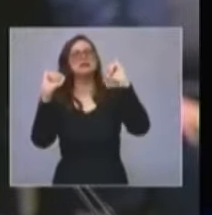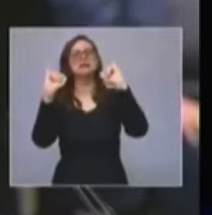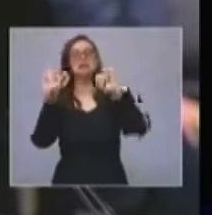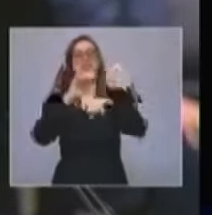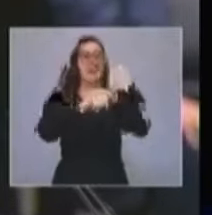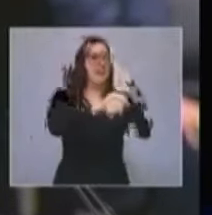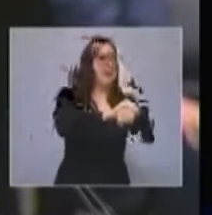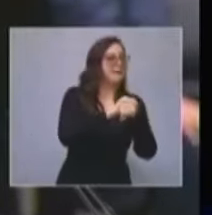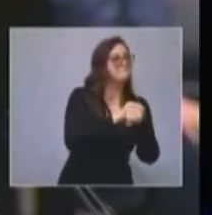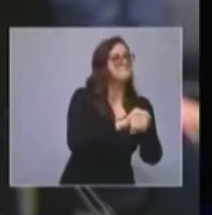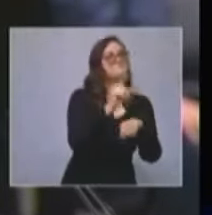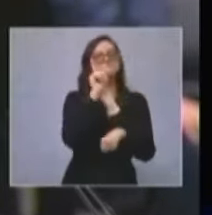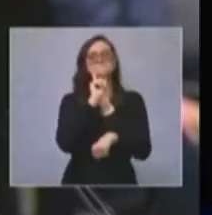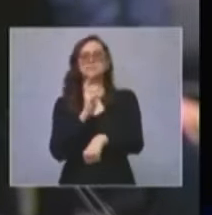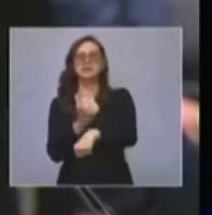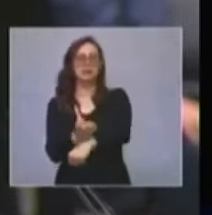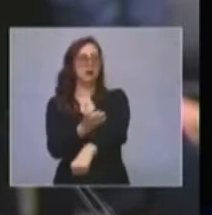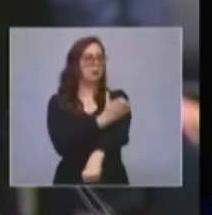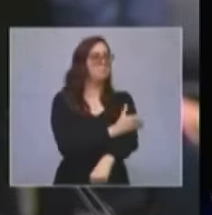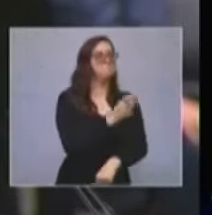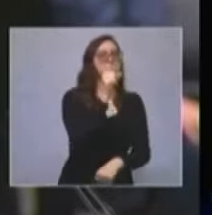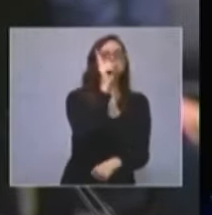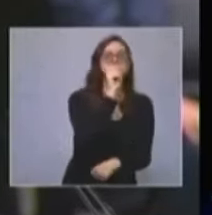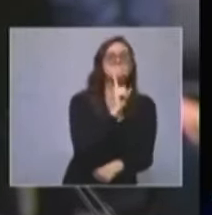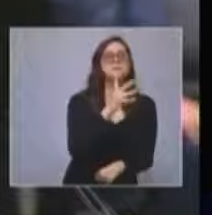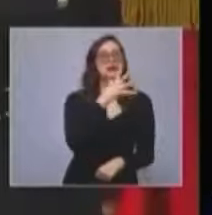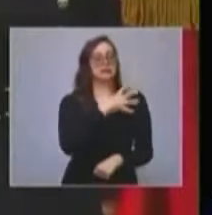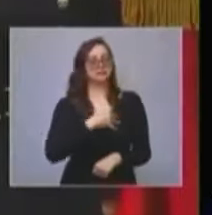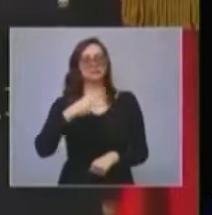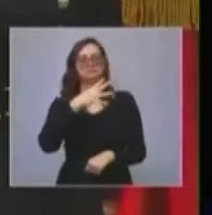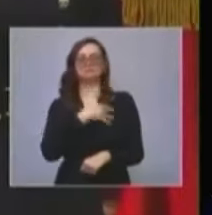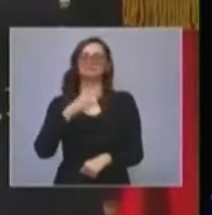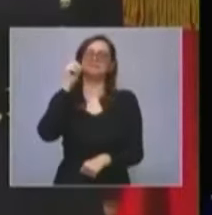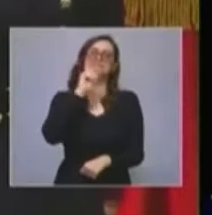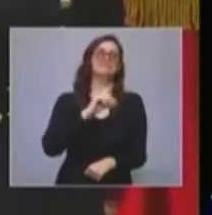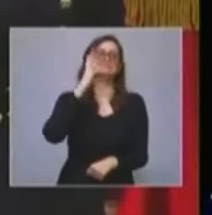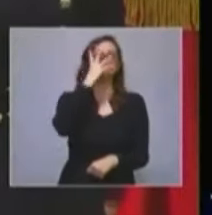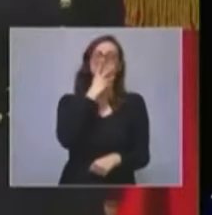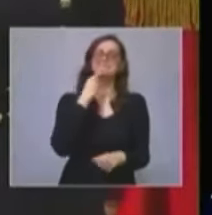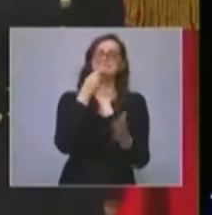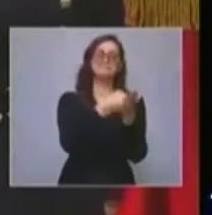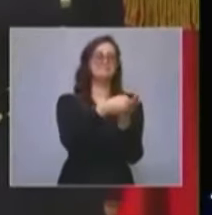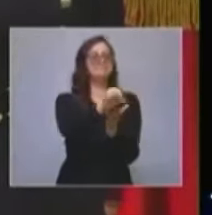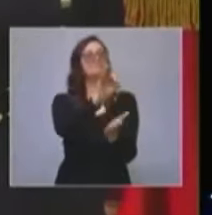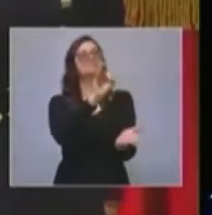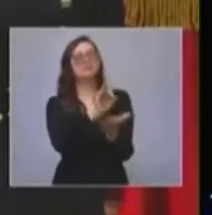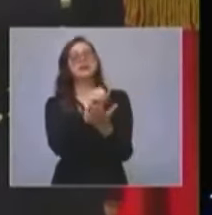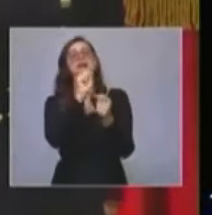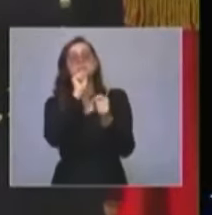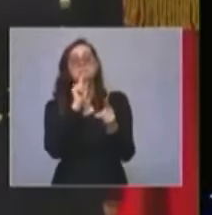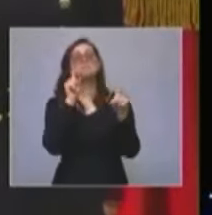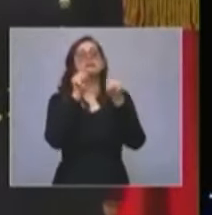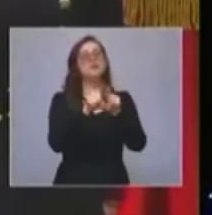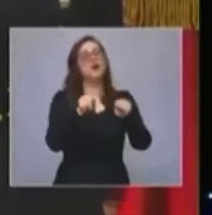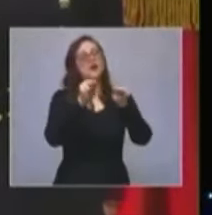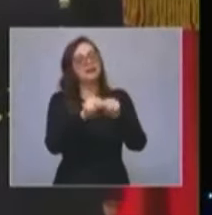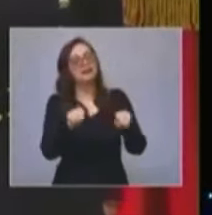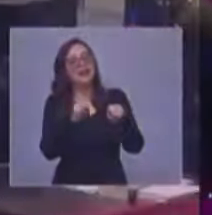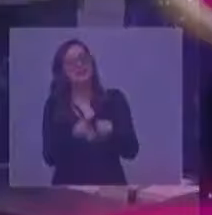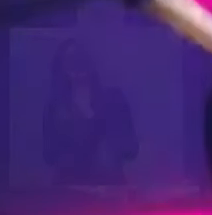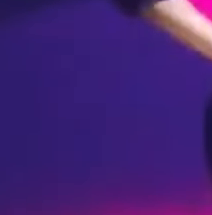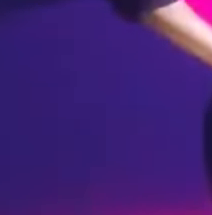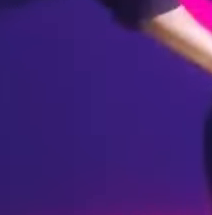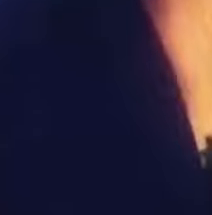pie inclusive por todos los presentes pero definitivamente un discurso histórico así como también su llegada a la presidencia se espera mucho